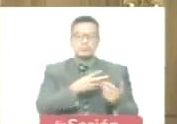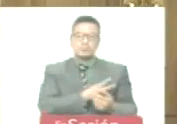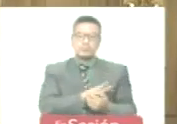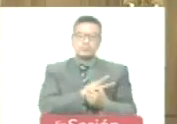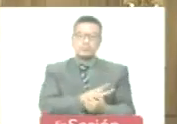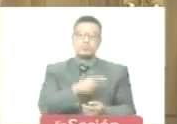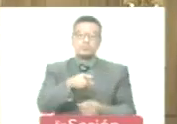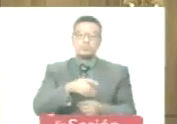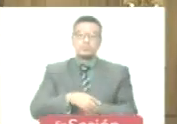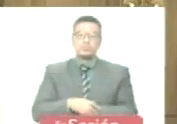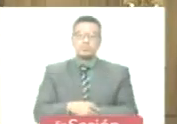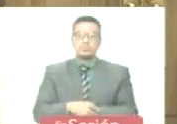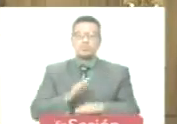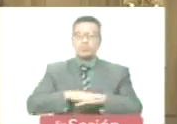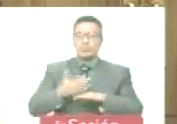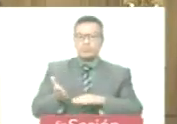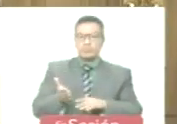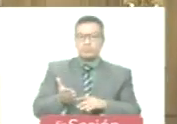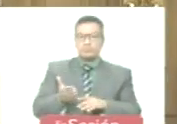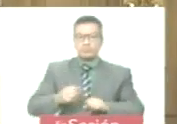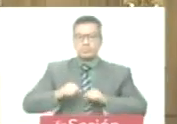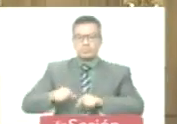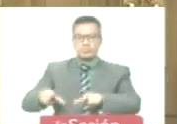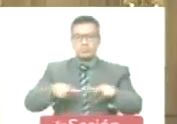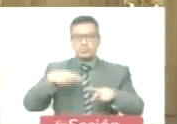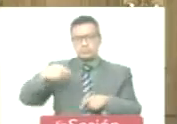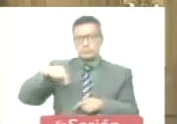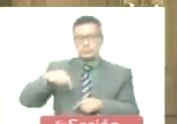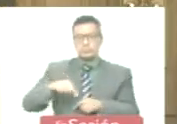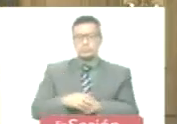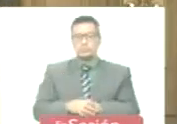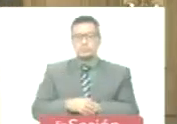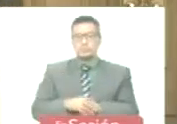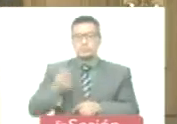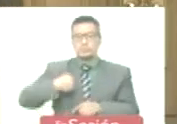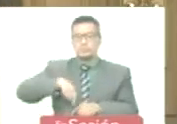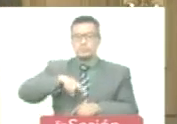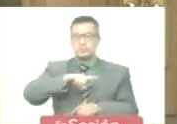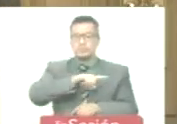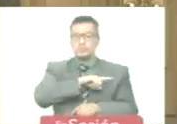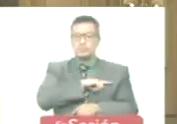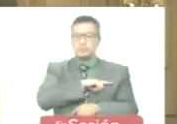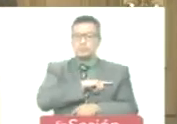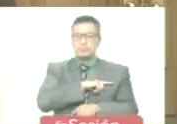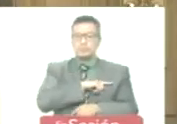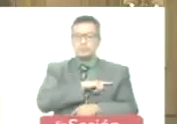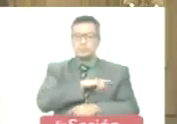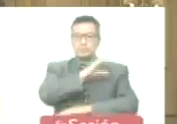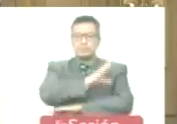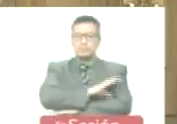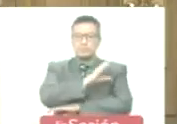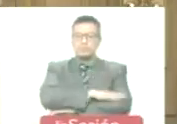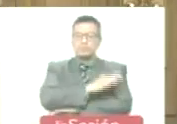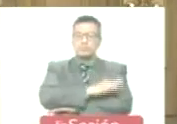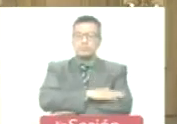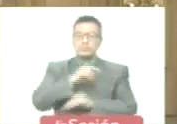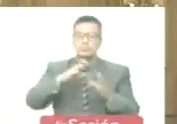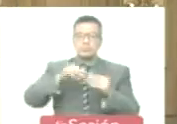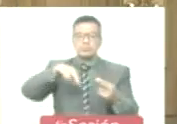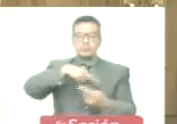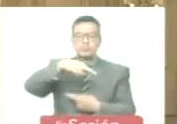materna. ¿Por qué? Porque es la soberanía natural y es nuestra actitud, como todo